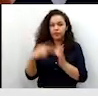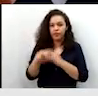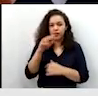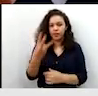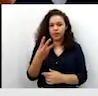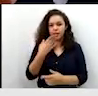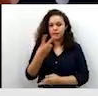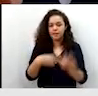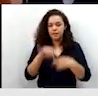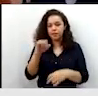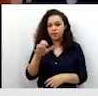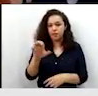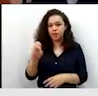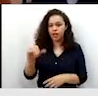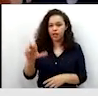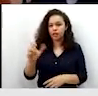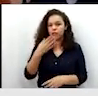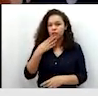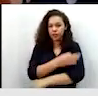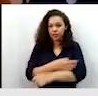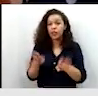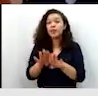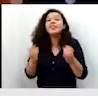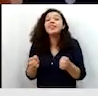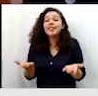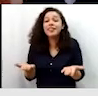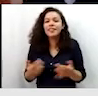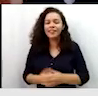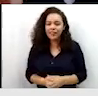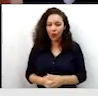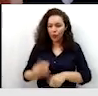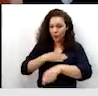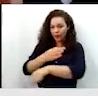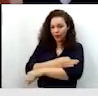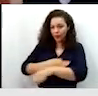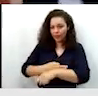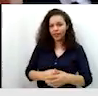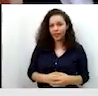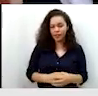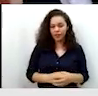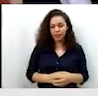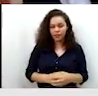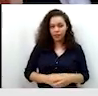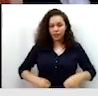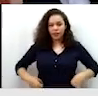Bienvenido, Juan Carlos. Buenas tardes, ¿cómo estás? Muy buenas tardes.